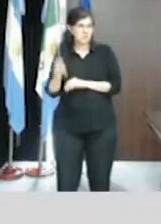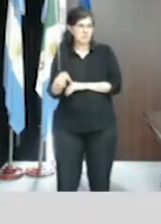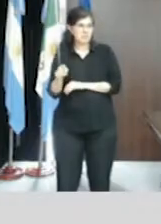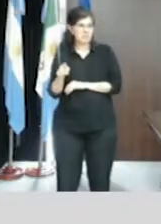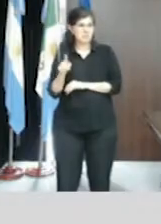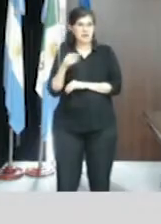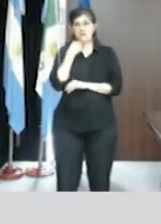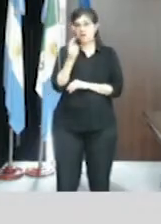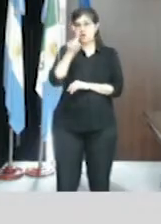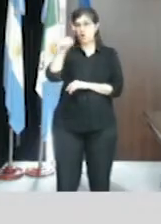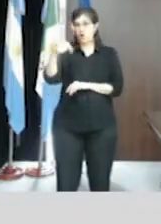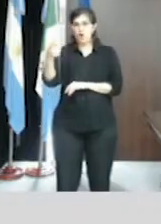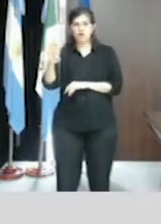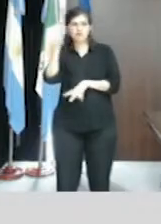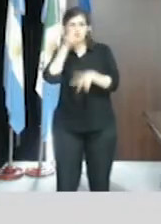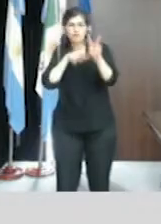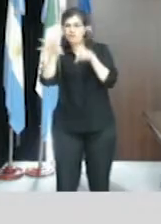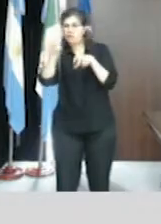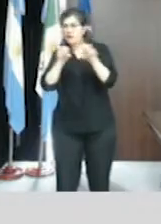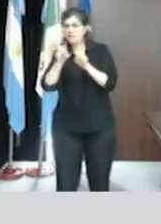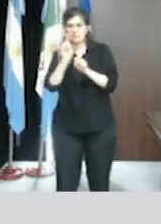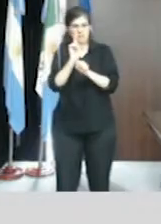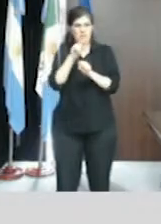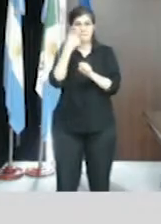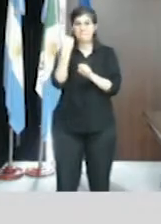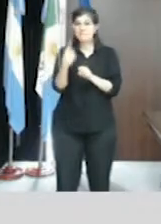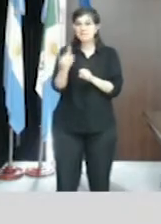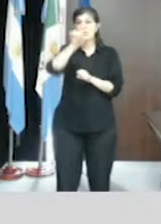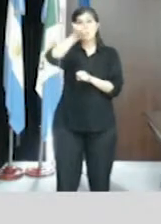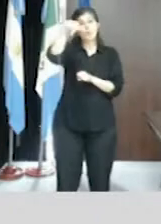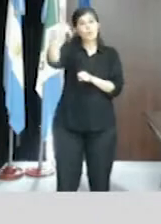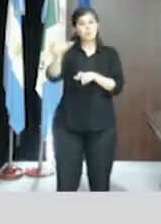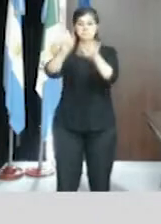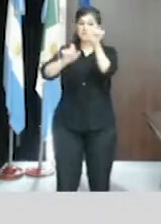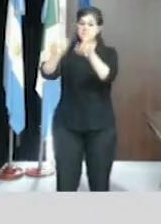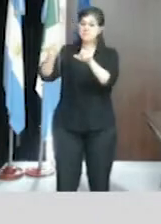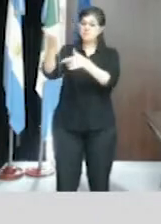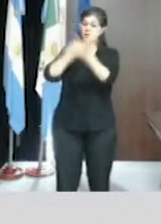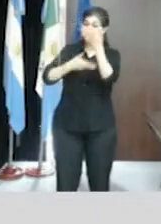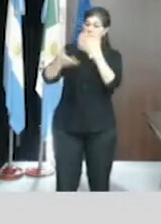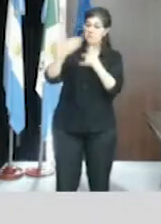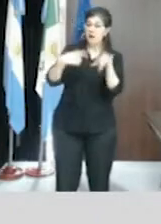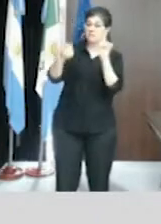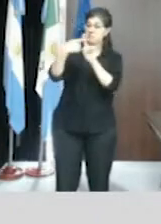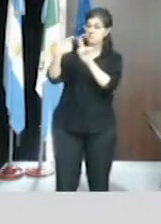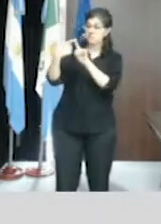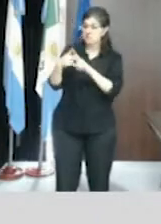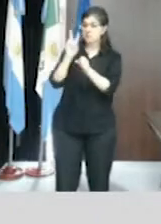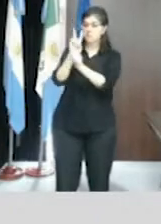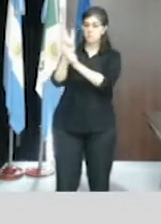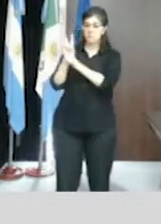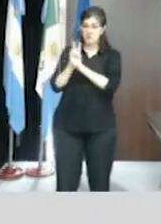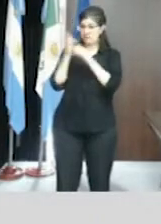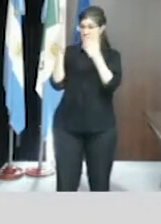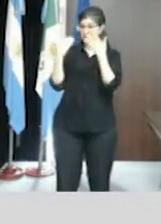otros hijos, pero sí puedo buscar seres vivos con los cuales puedo compartir y a los cuales puedo cuidar.